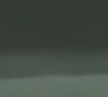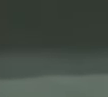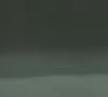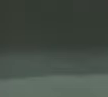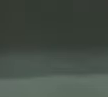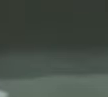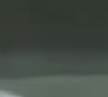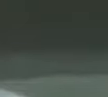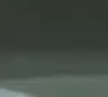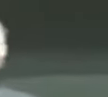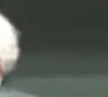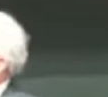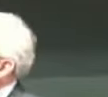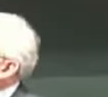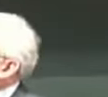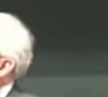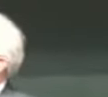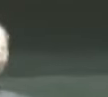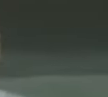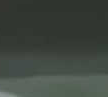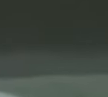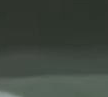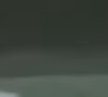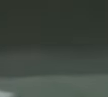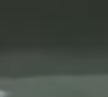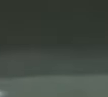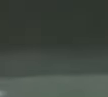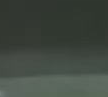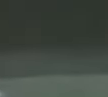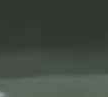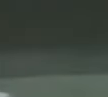No me pidan que me calle.